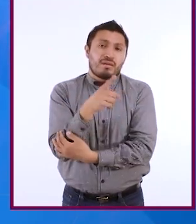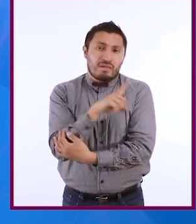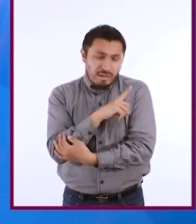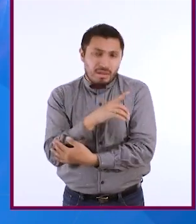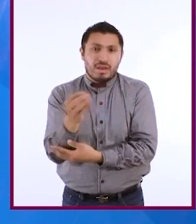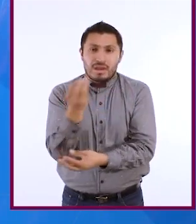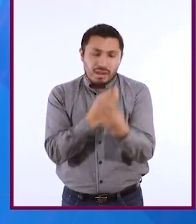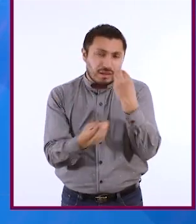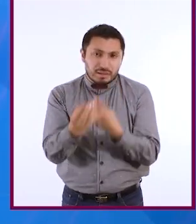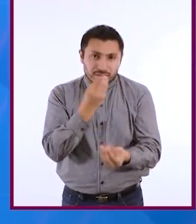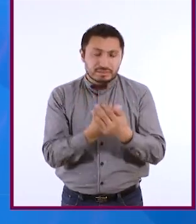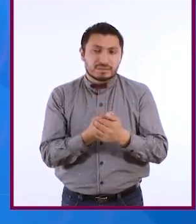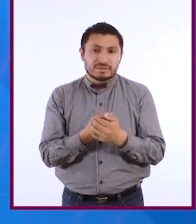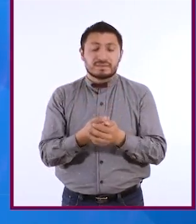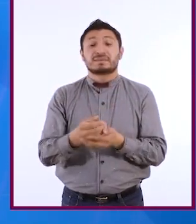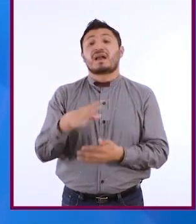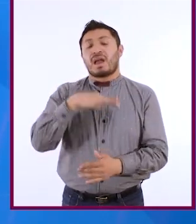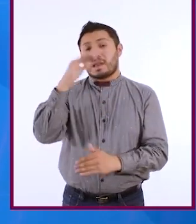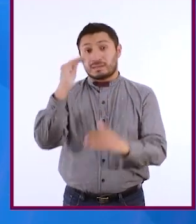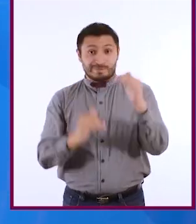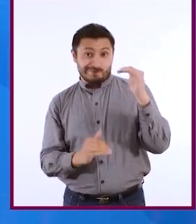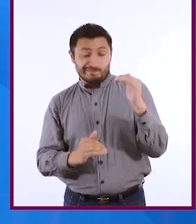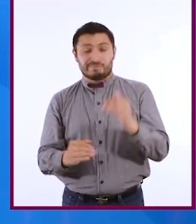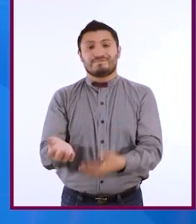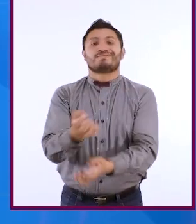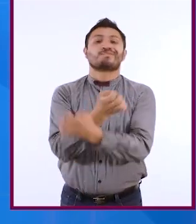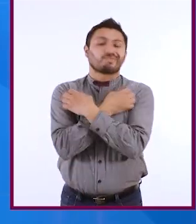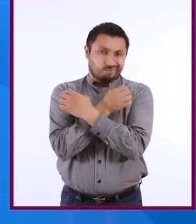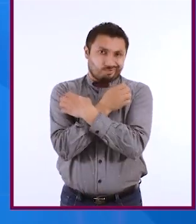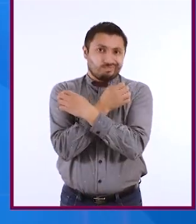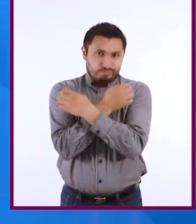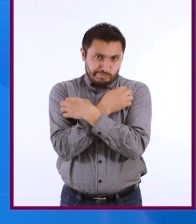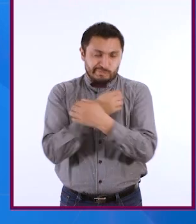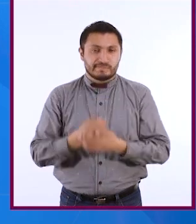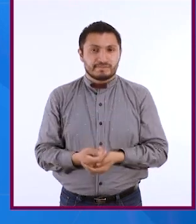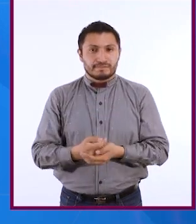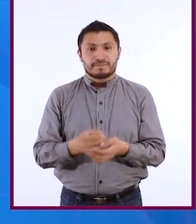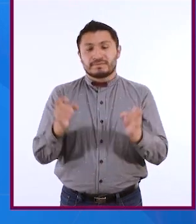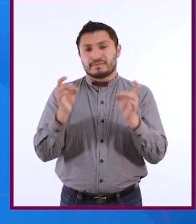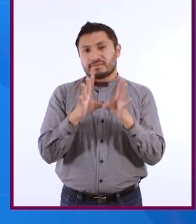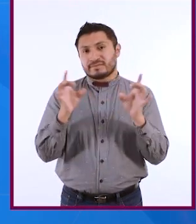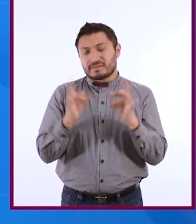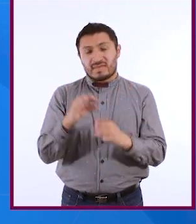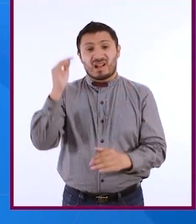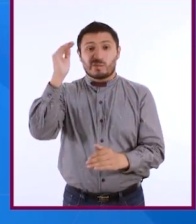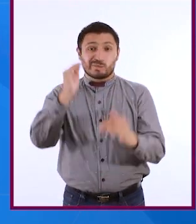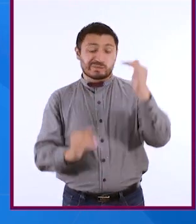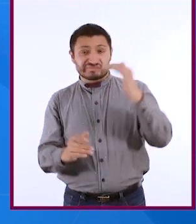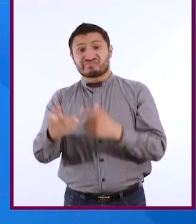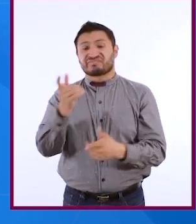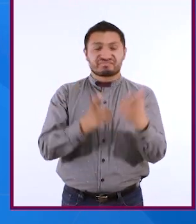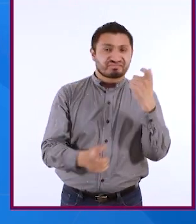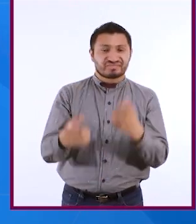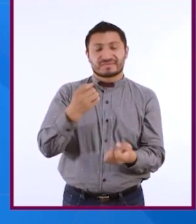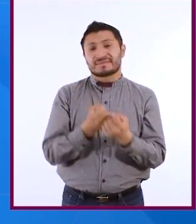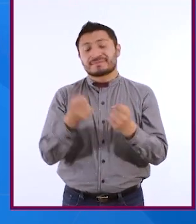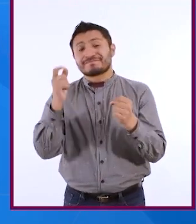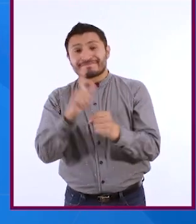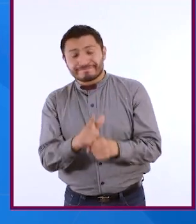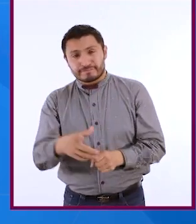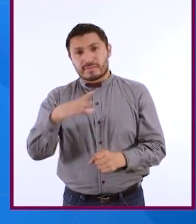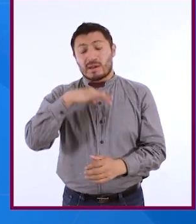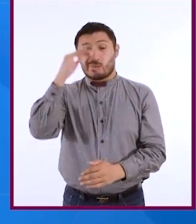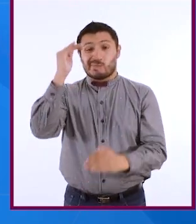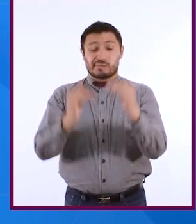y la comida. La desigualdad educativa. En las situaciones de desigualdad económica y social,